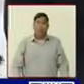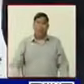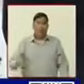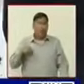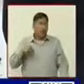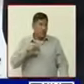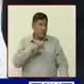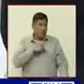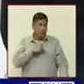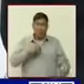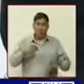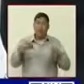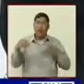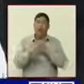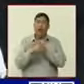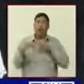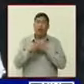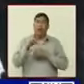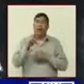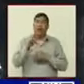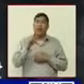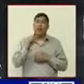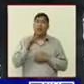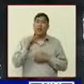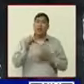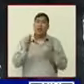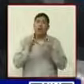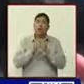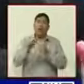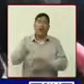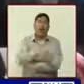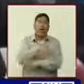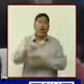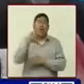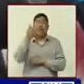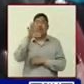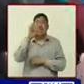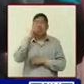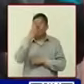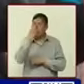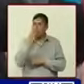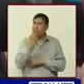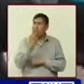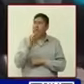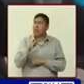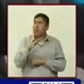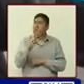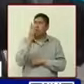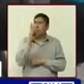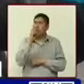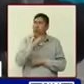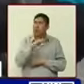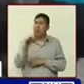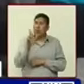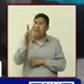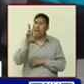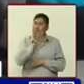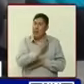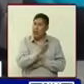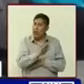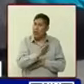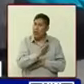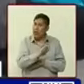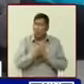Estamos en la intersección de la avenida Roma con la calle 17 Obrajes, alrededor de las 2:30, 3 de la tarde,